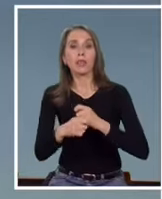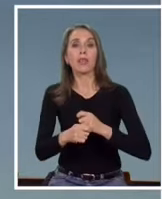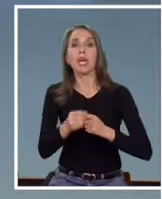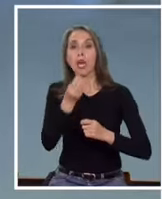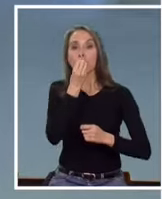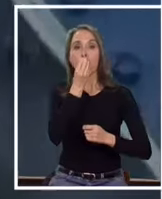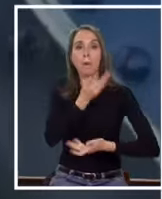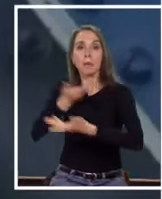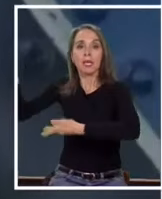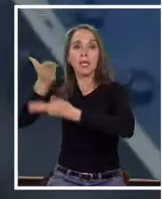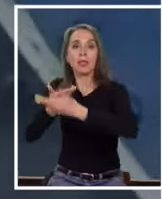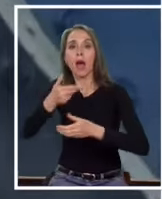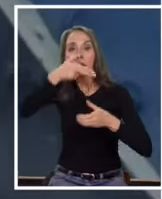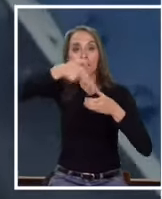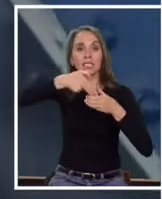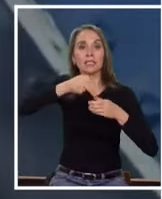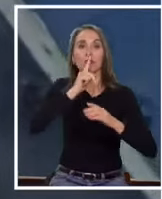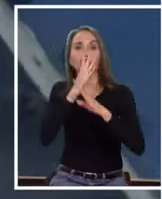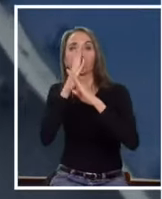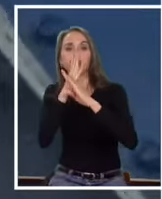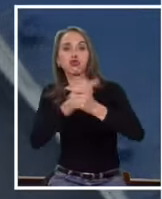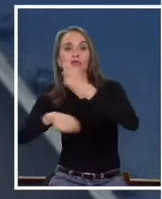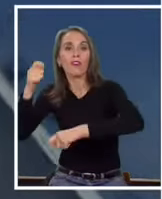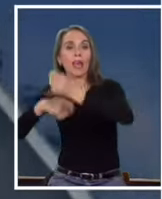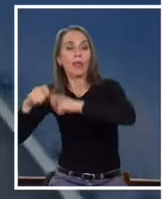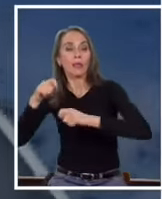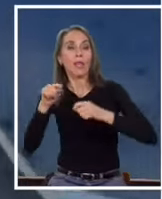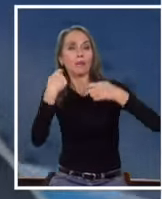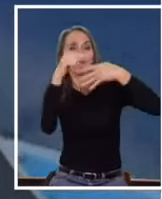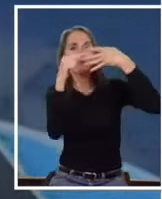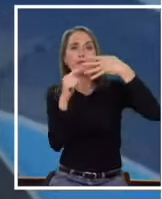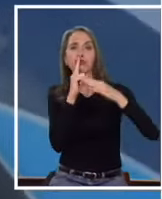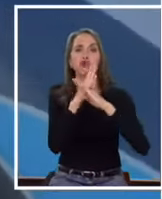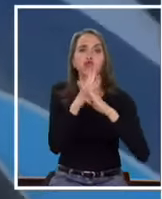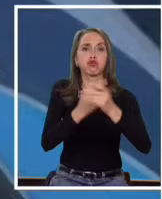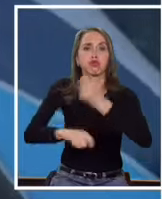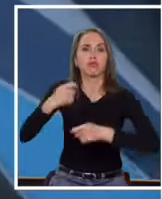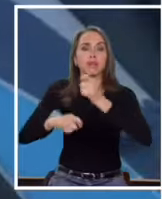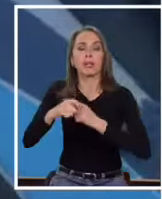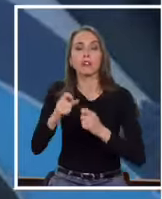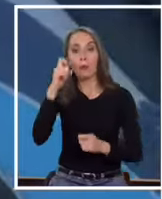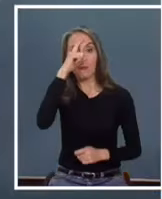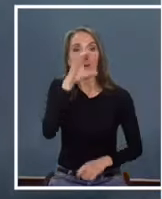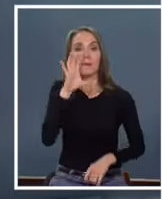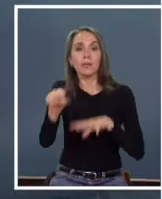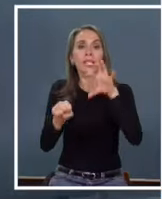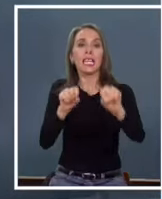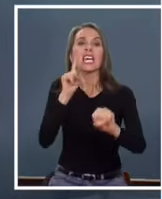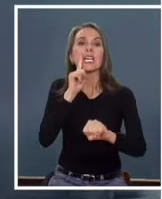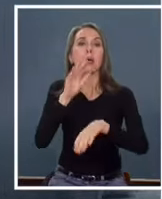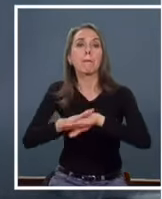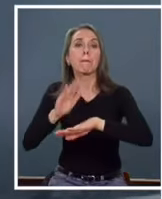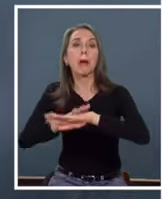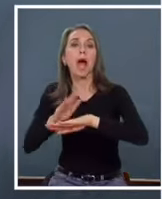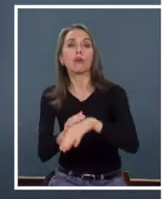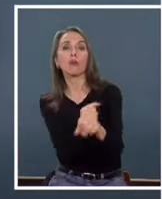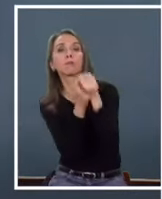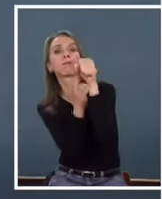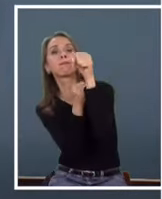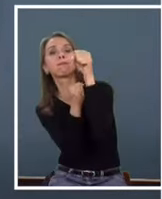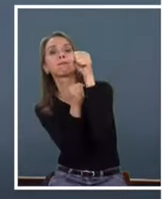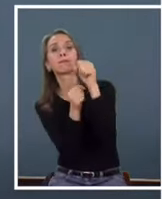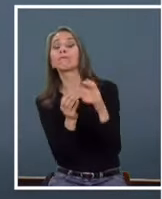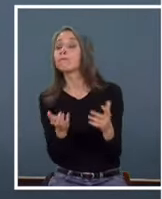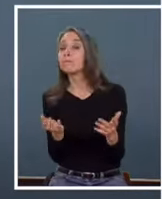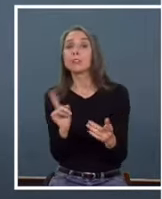alimentos, contrabando de gasolina. Por esa razón ha sido como tan difícil que en este caso se identifique rápidamente quién pudo estar detrás del ataque. Hasta ahora